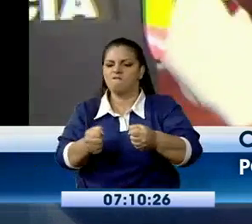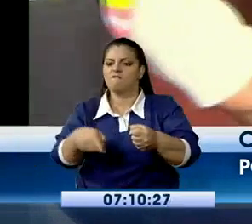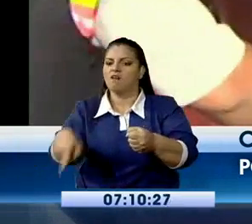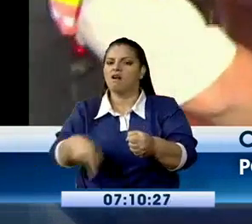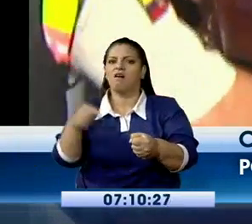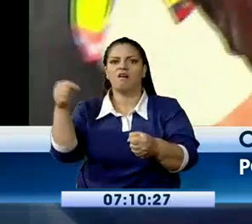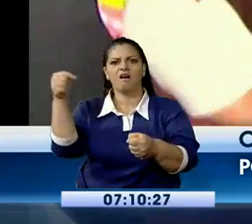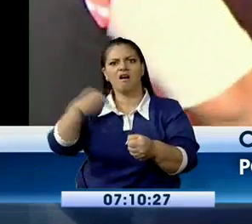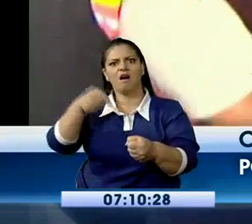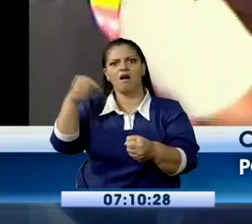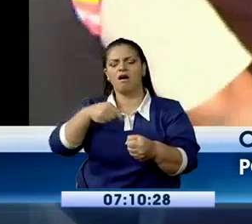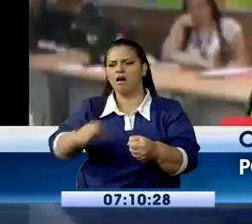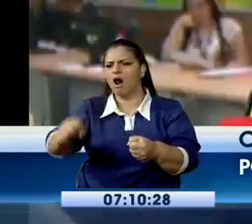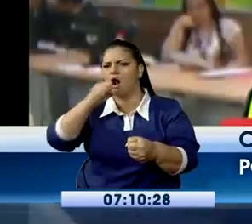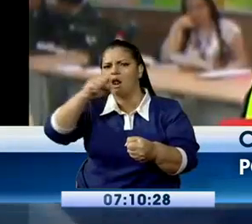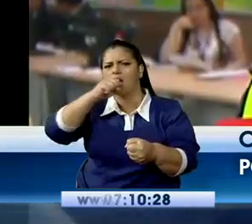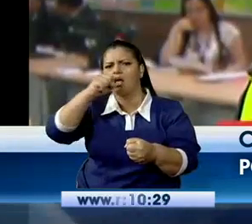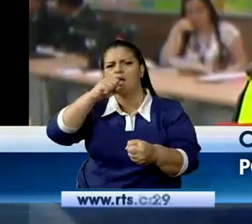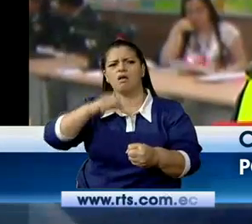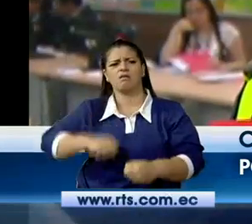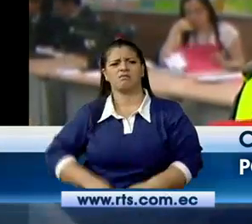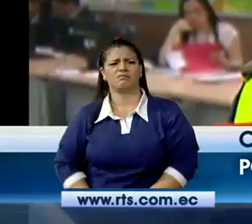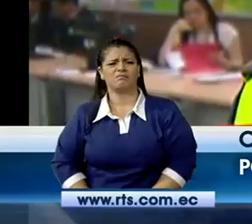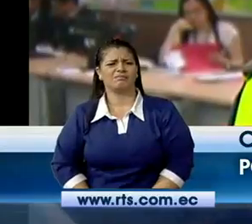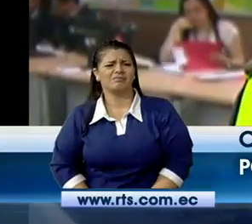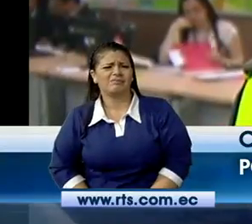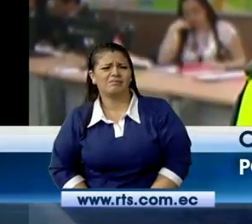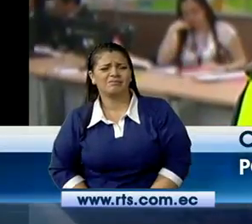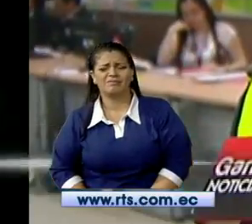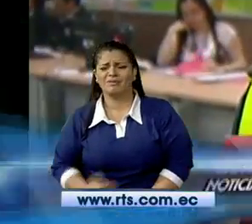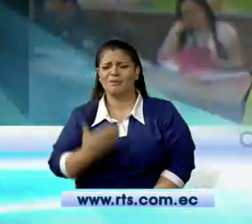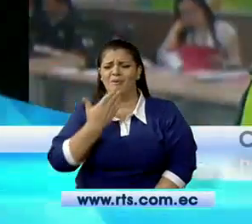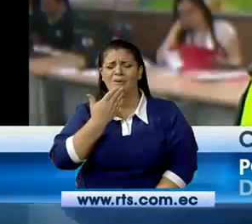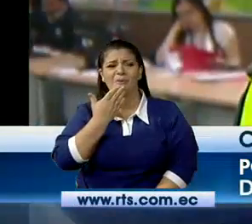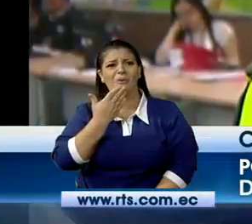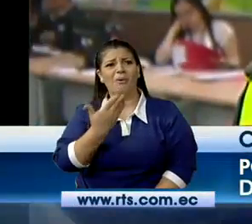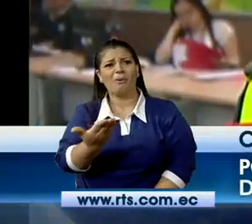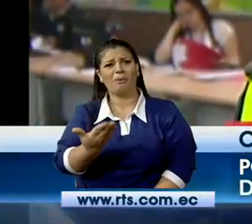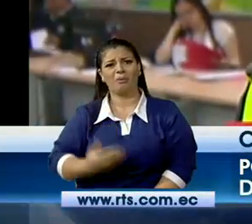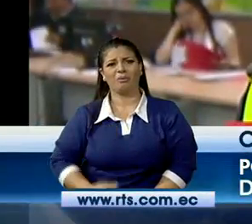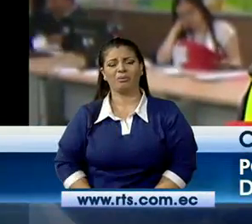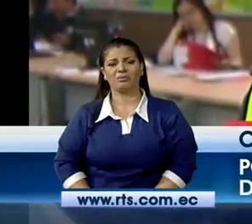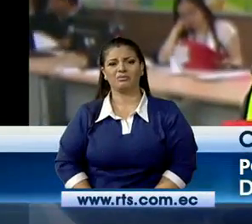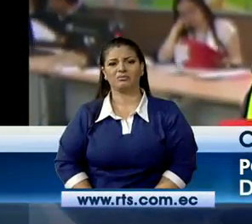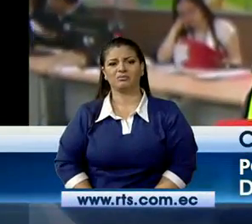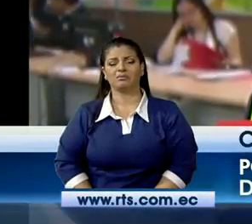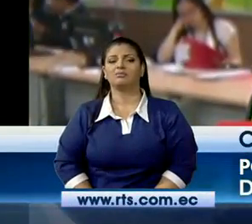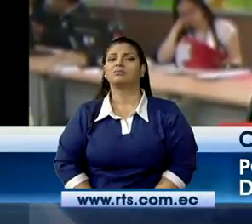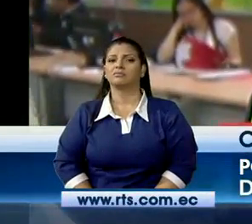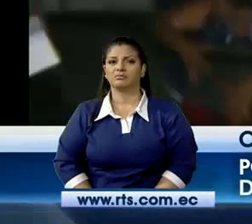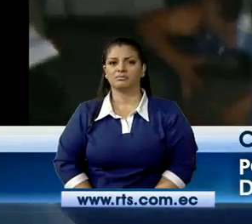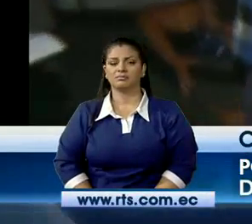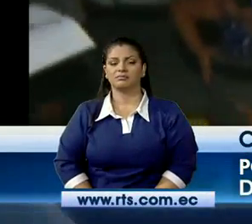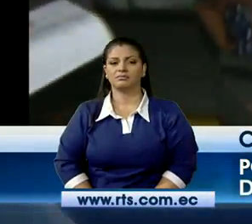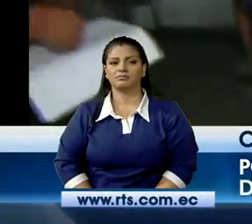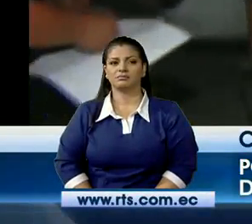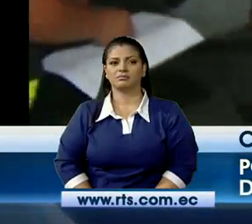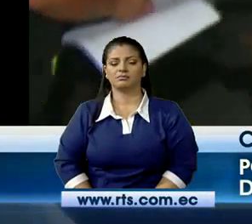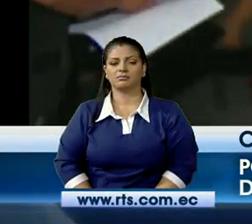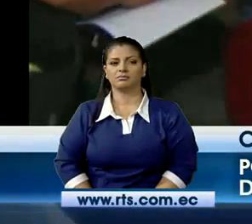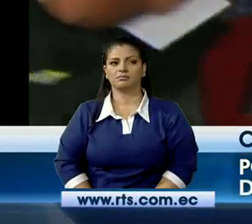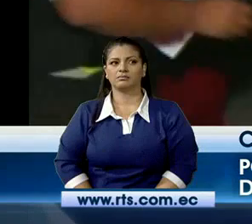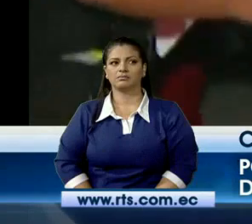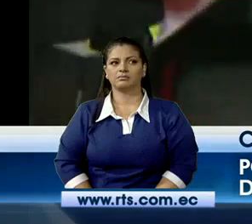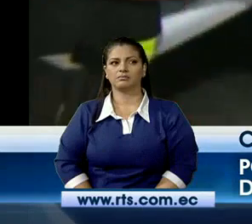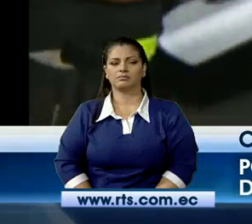53 años, el cual aceptó el hecho que había realizado en el momento. La captura